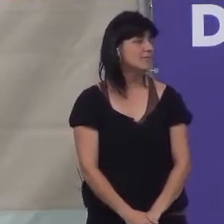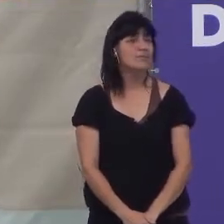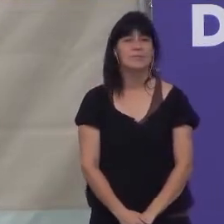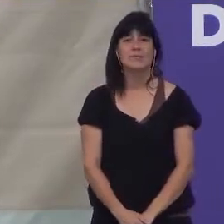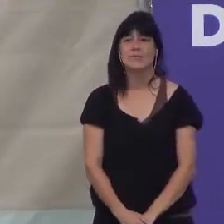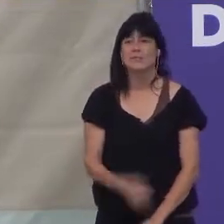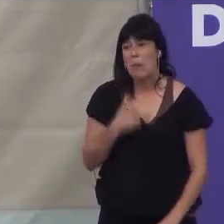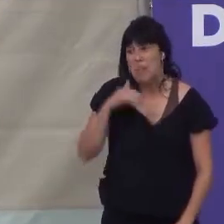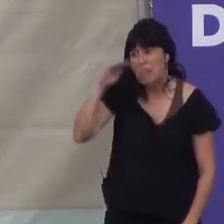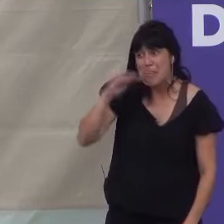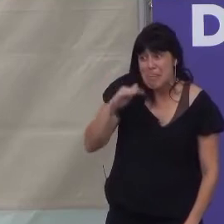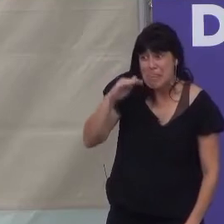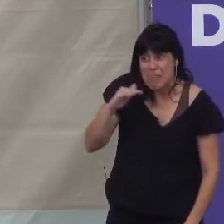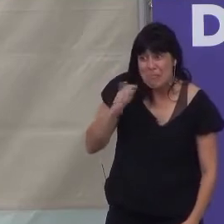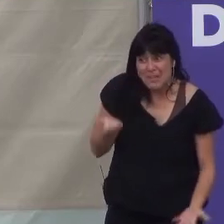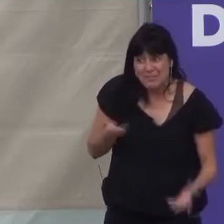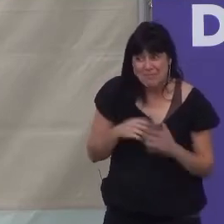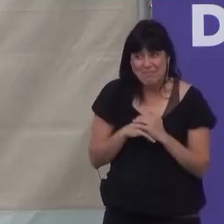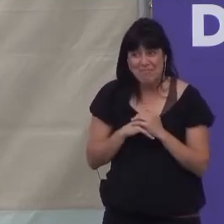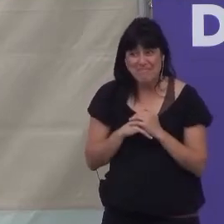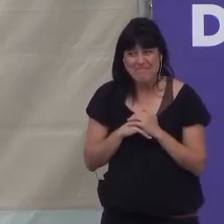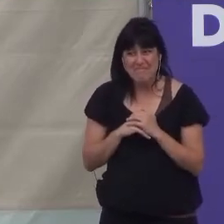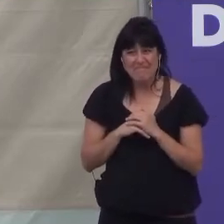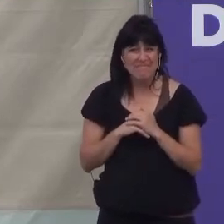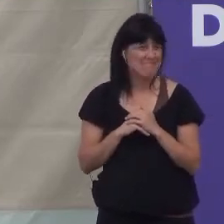Como soy bajito, a ver.